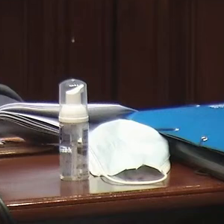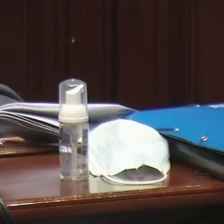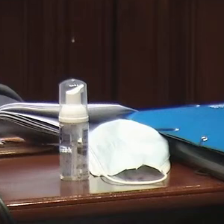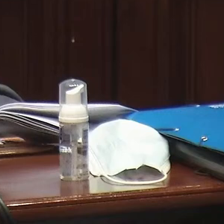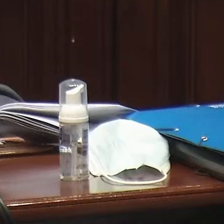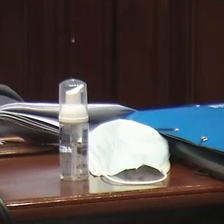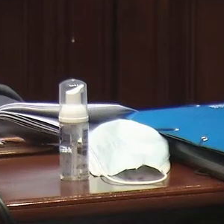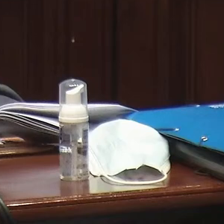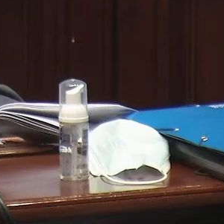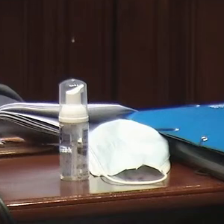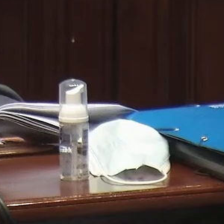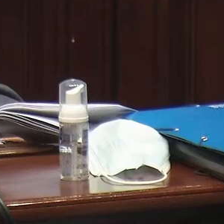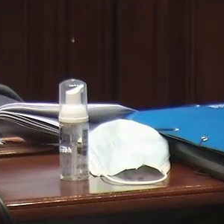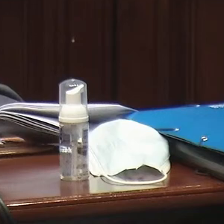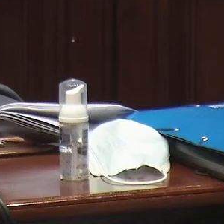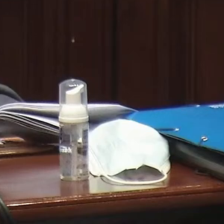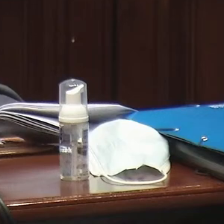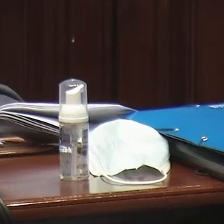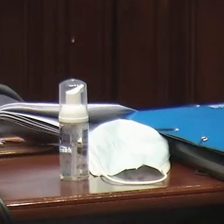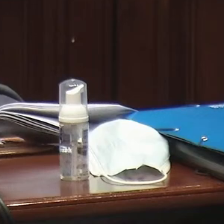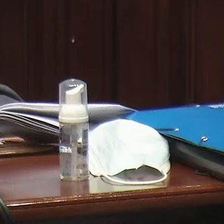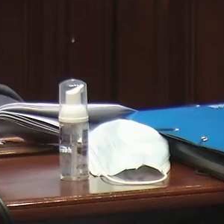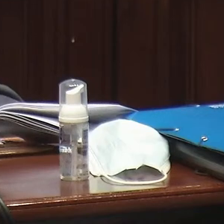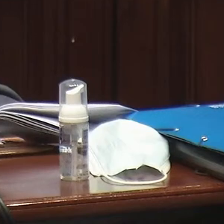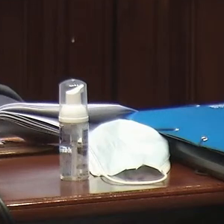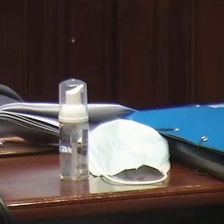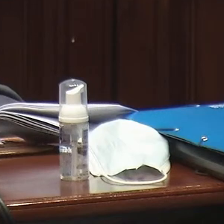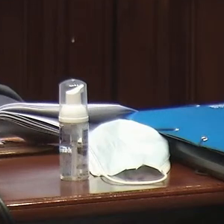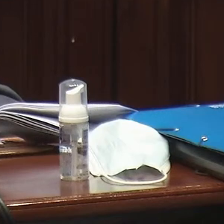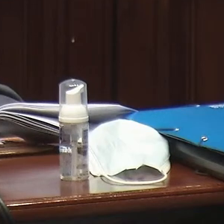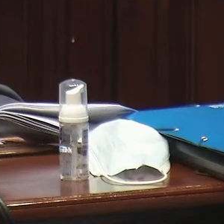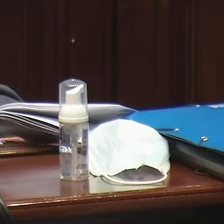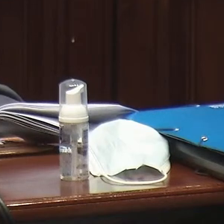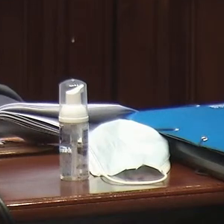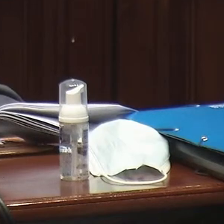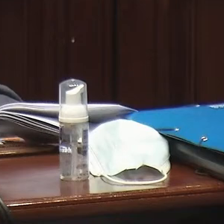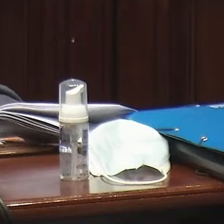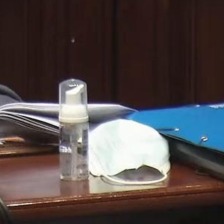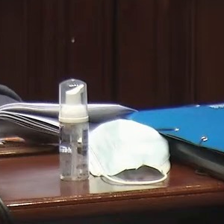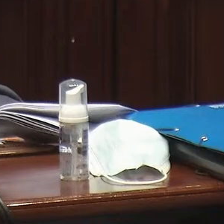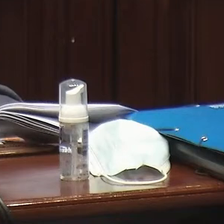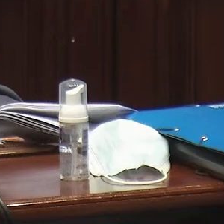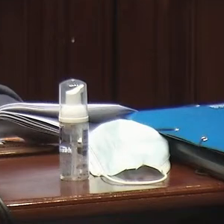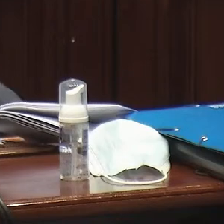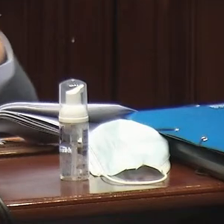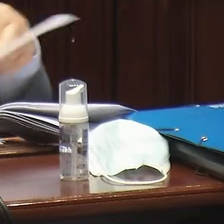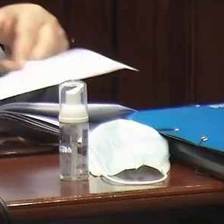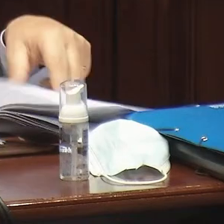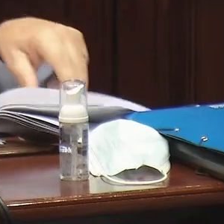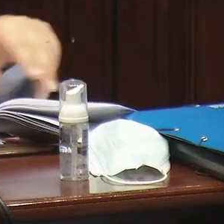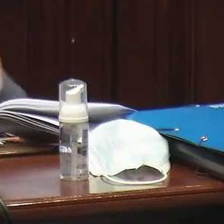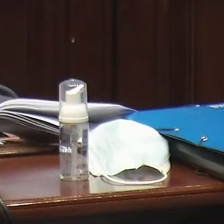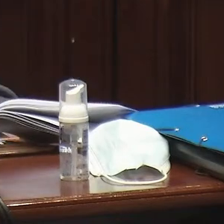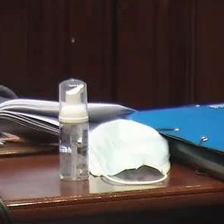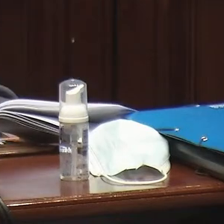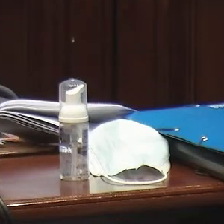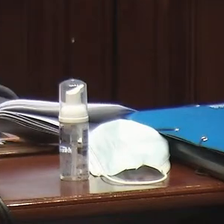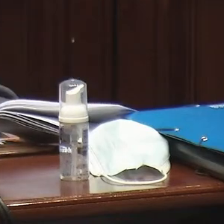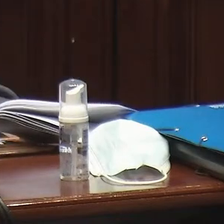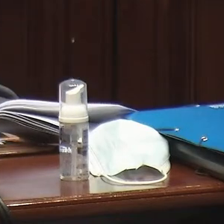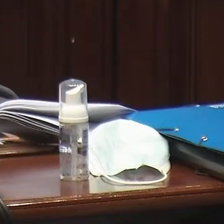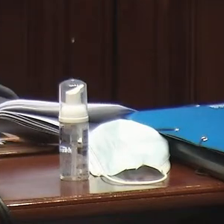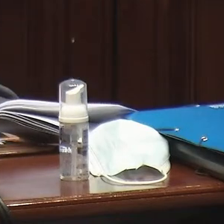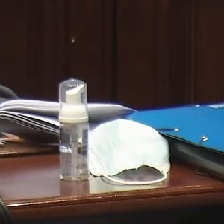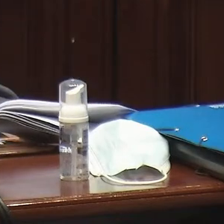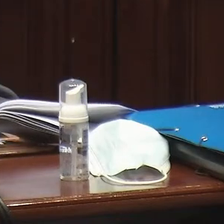plazo de 10 años situación que implicó dejar de lado el principio de publicidad y transparencia de la gestión